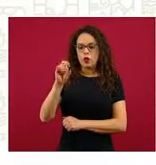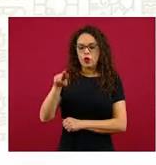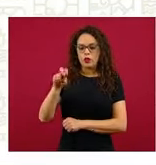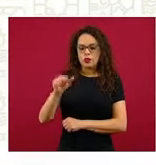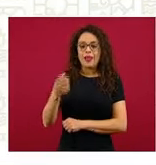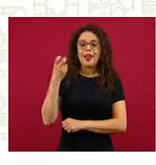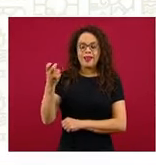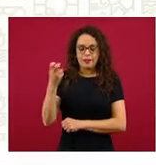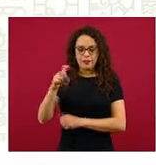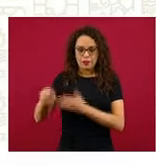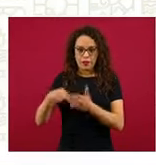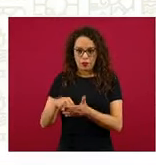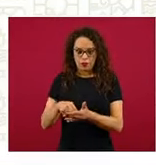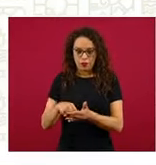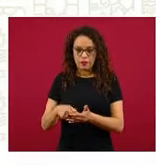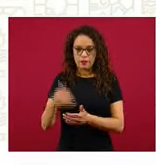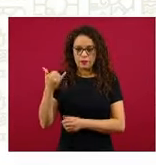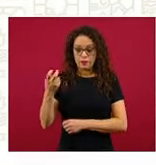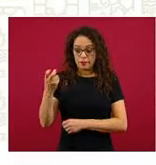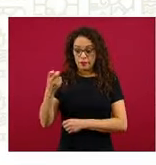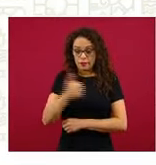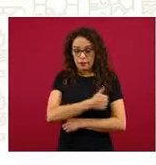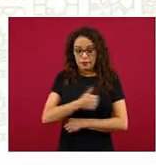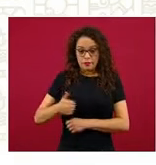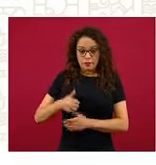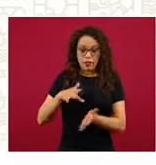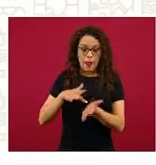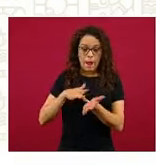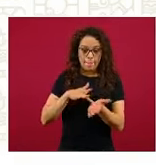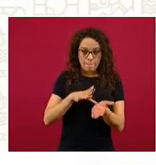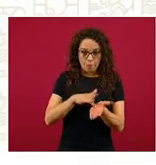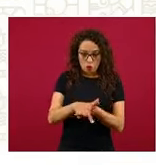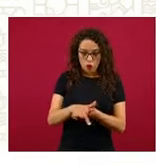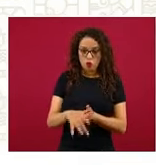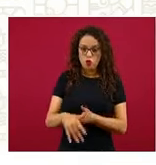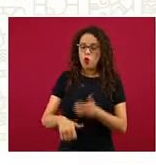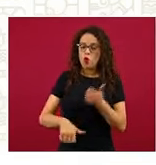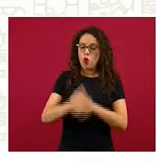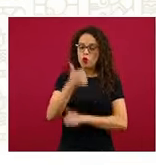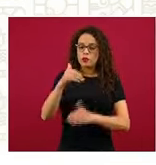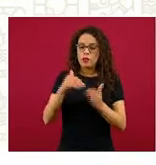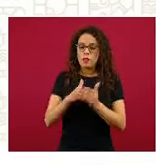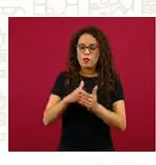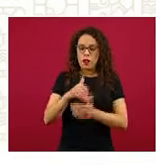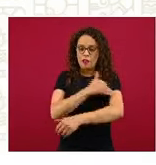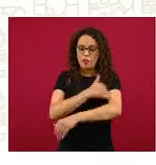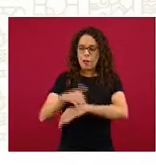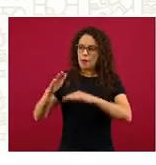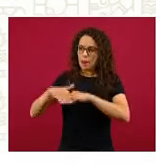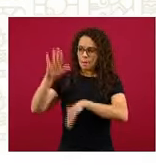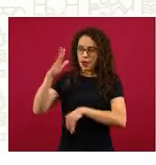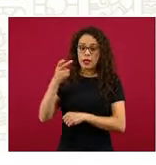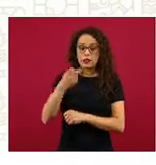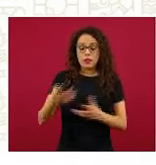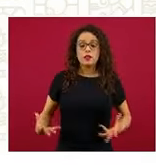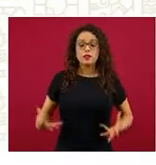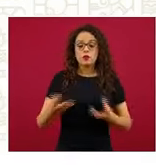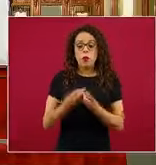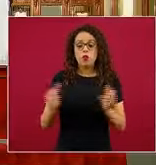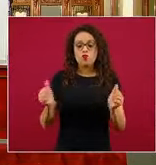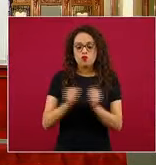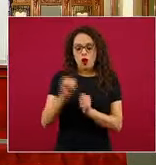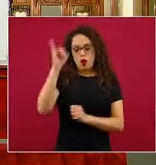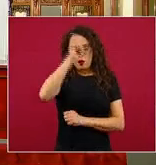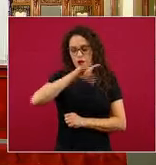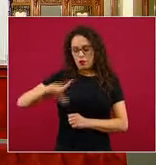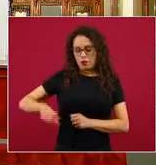de Magdalena Contreras pues apoyó a más de 11,000 familias. Es muy importante mencionar que este programa lo hicimos junto con la jefa de